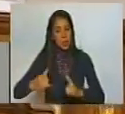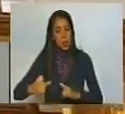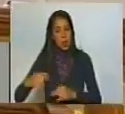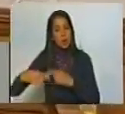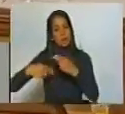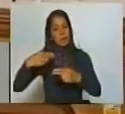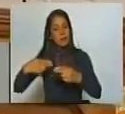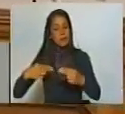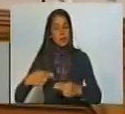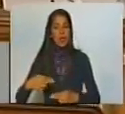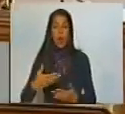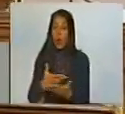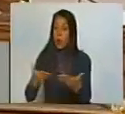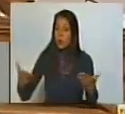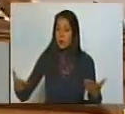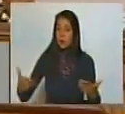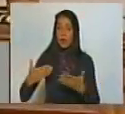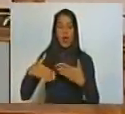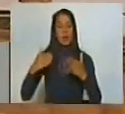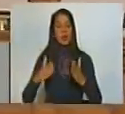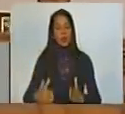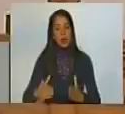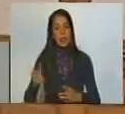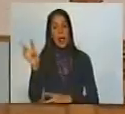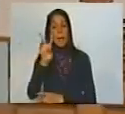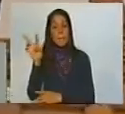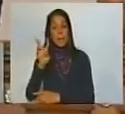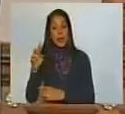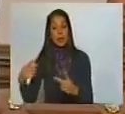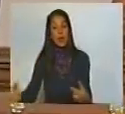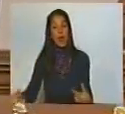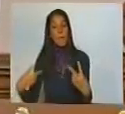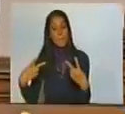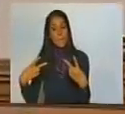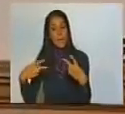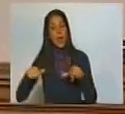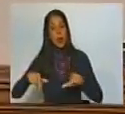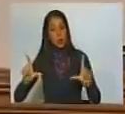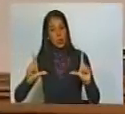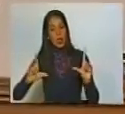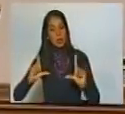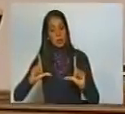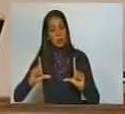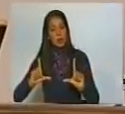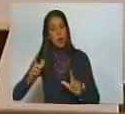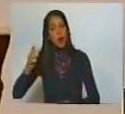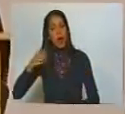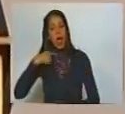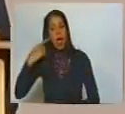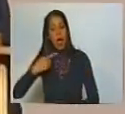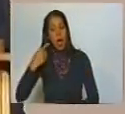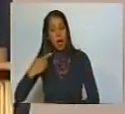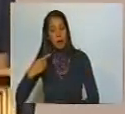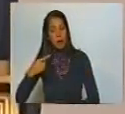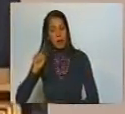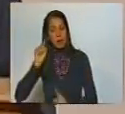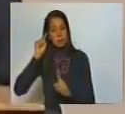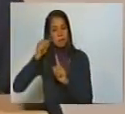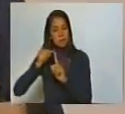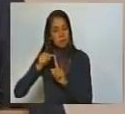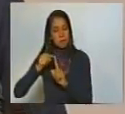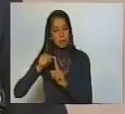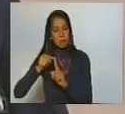jóvenes estudiantes venezolanos que hoy nos escuchan y que hoy nos ven, a ustedes este mensaje, el